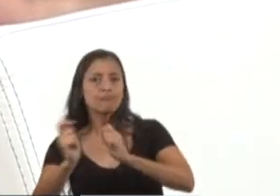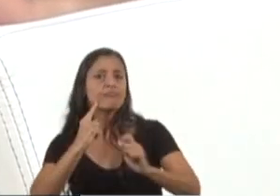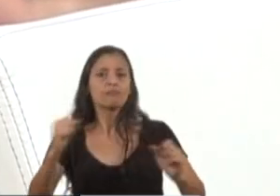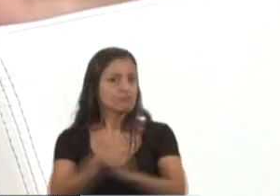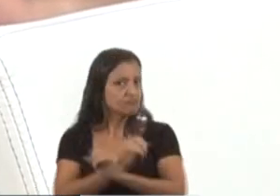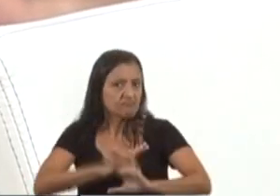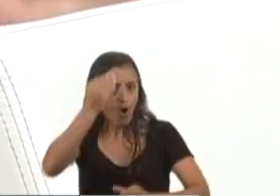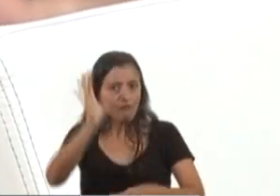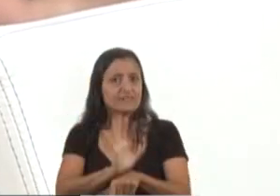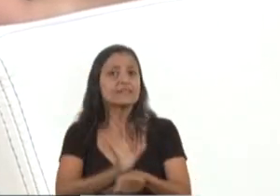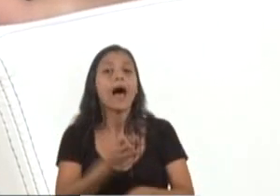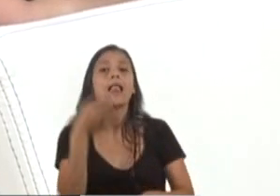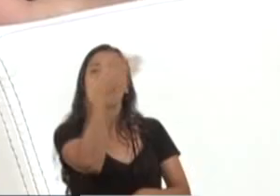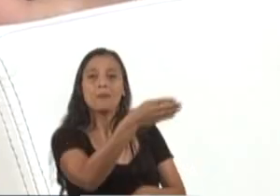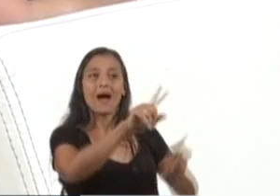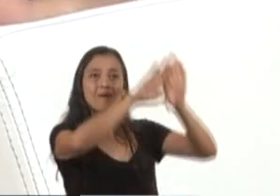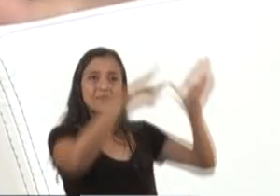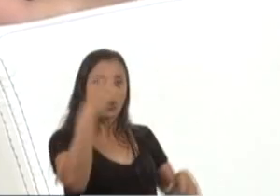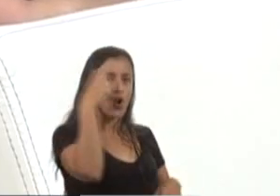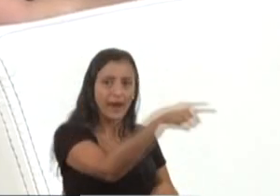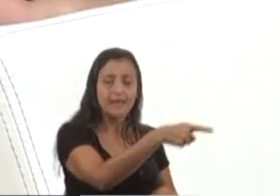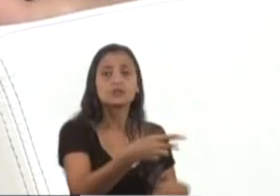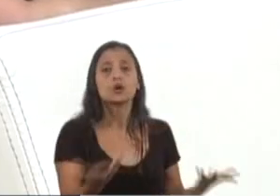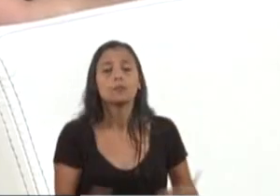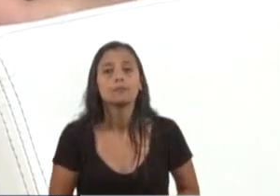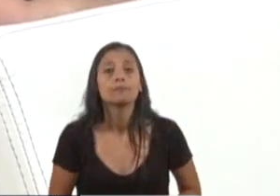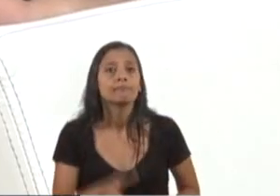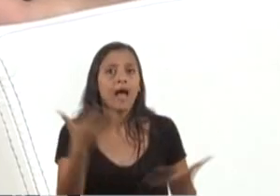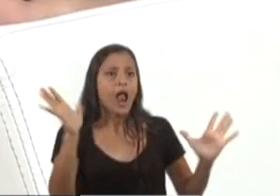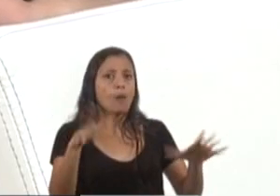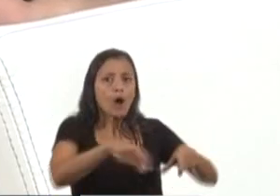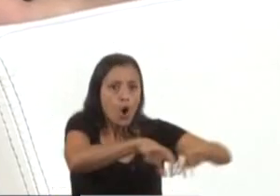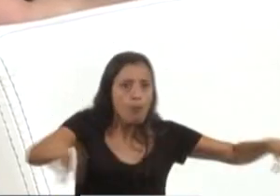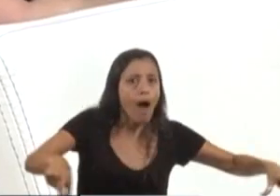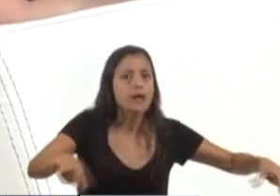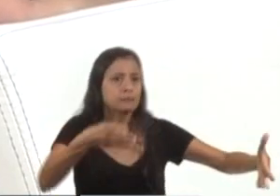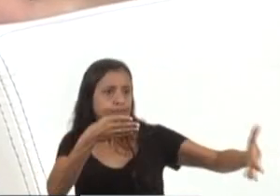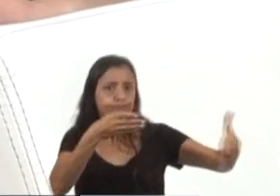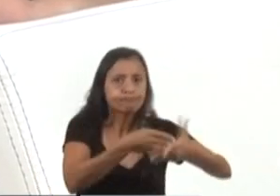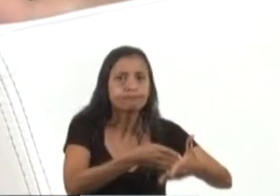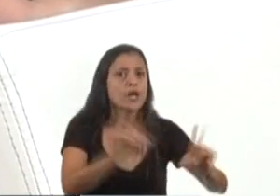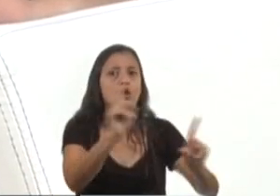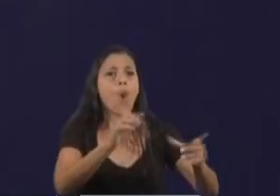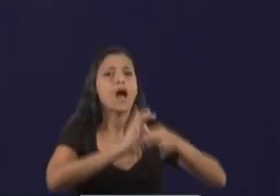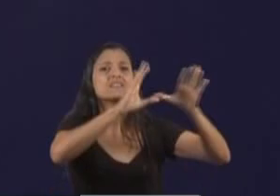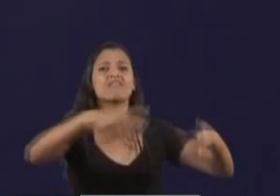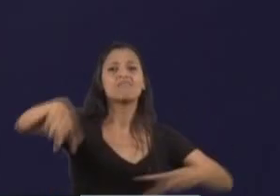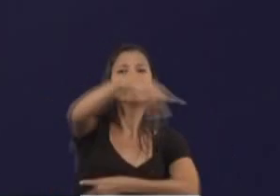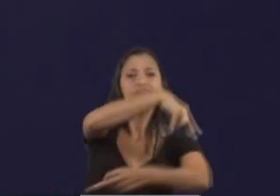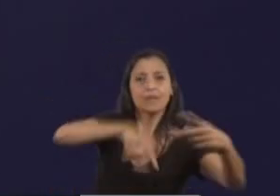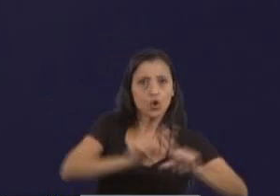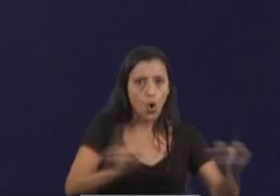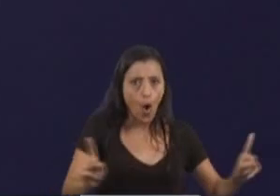intenta cubrir la Asamblea Legislativa sea dispuesta en una suerte de corralito, no tenga la posibilidad de moverse libremente sobre la... Mira, el año pasado entiendo que